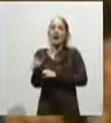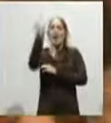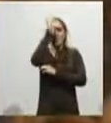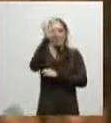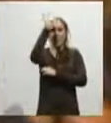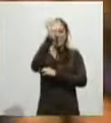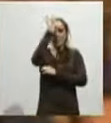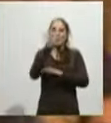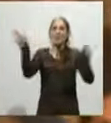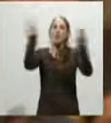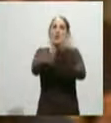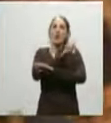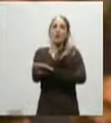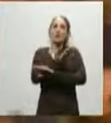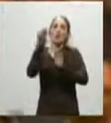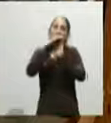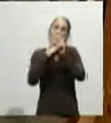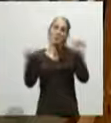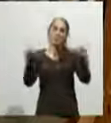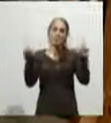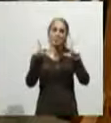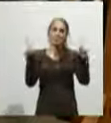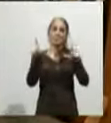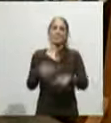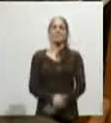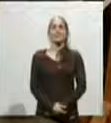la noche, en Enclave de Jazz.